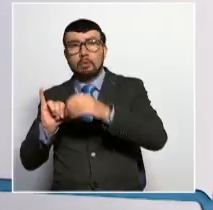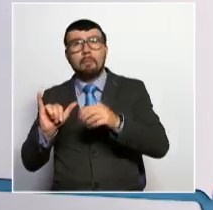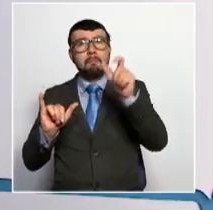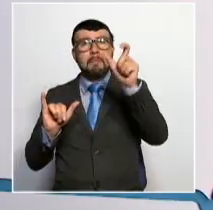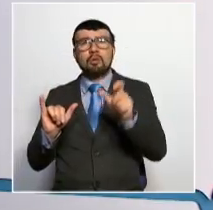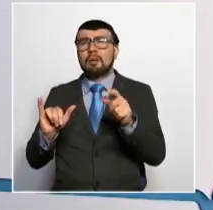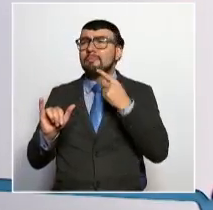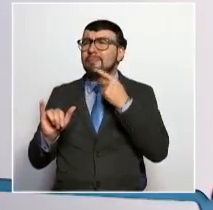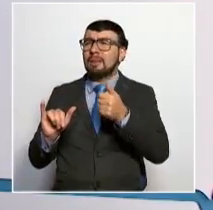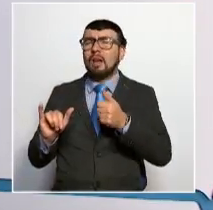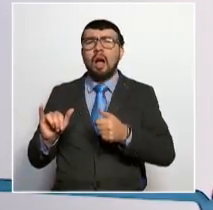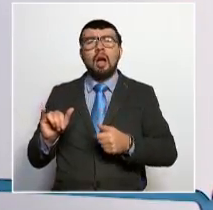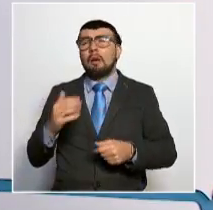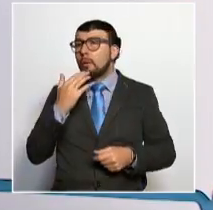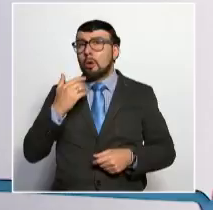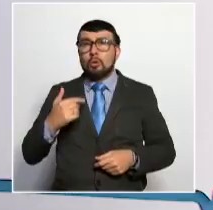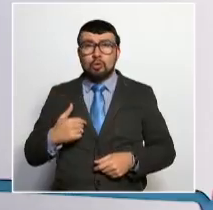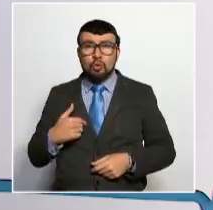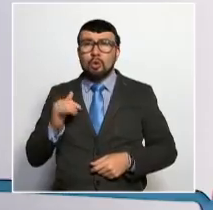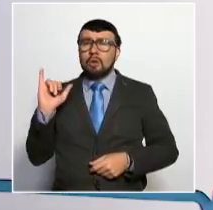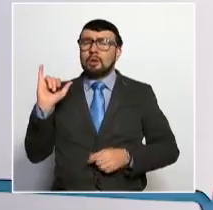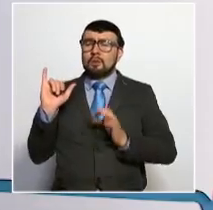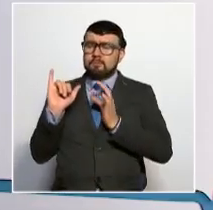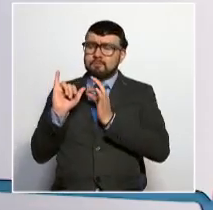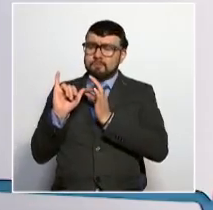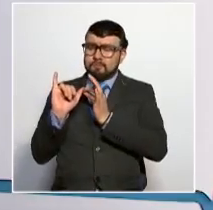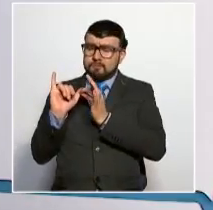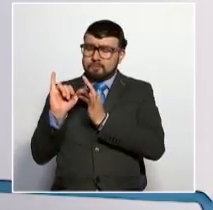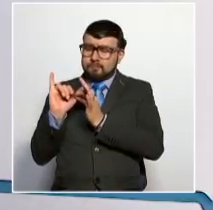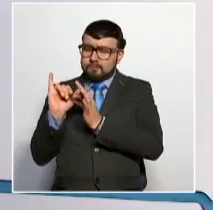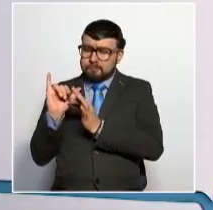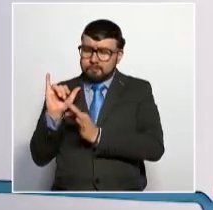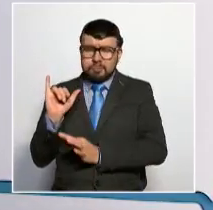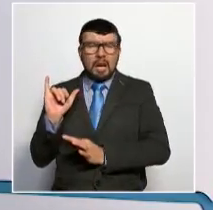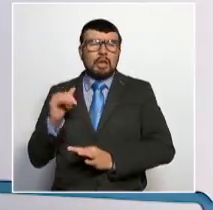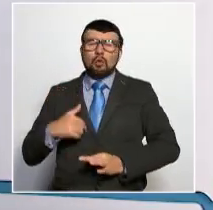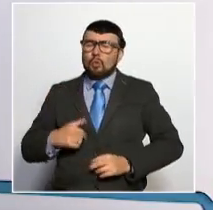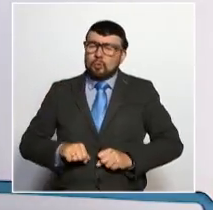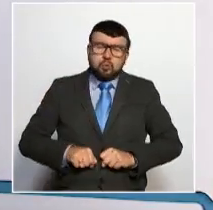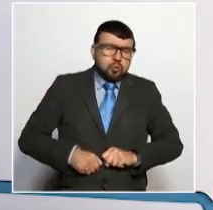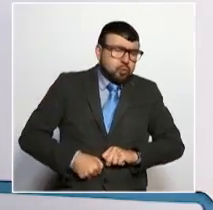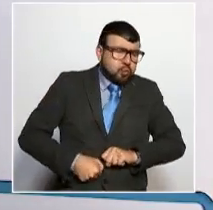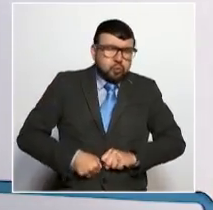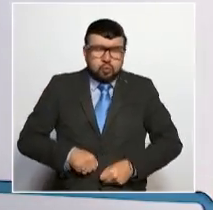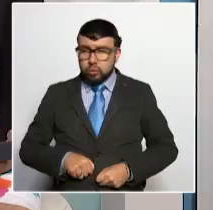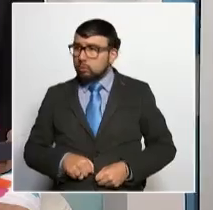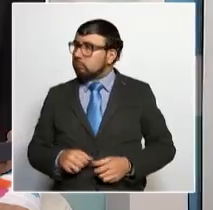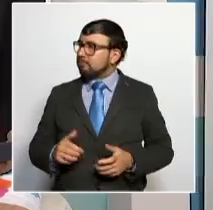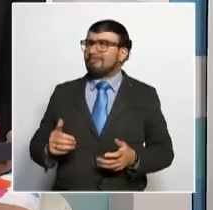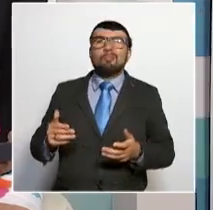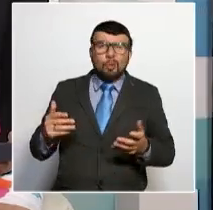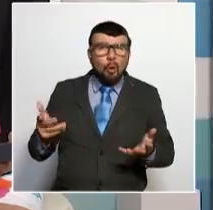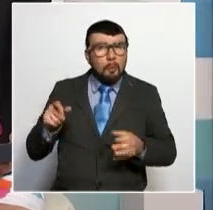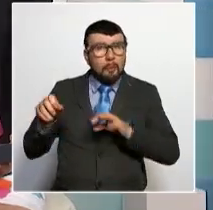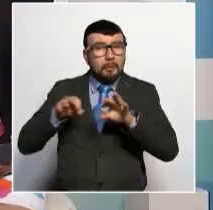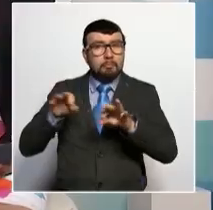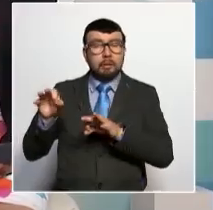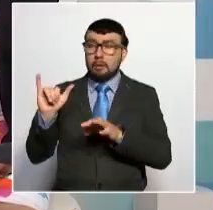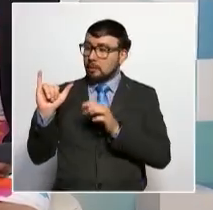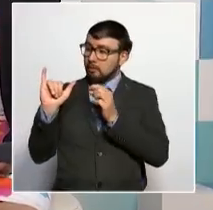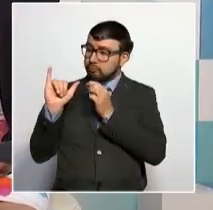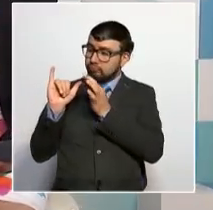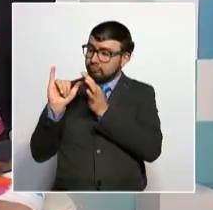me da cólico cuando estoy ovulando. ¿Cómo es ese proceso de la ovulación? Si es en un ovario, después en el otro, porque